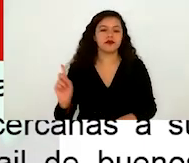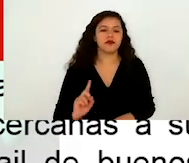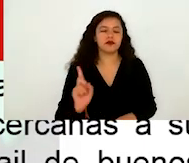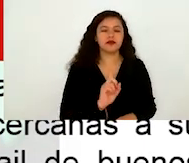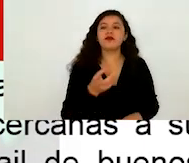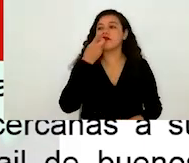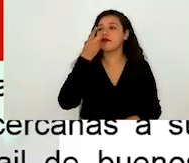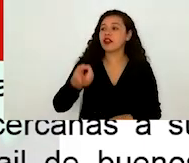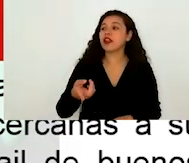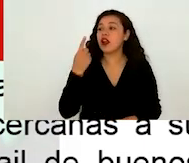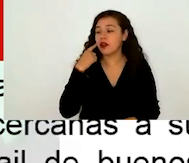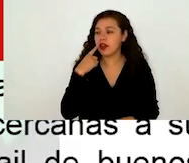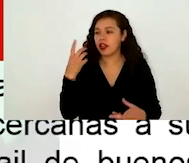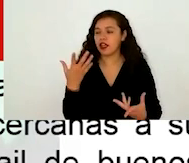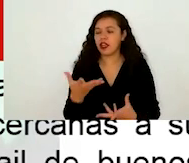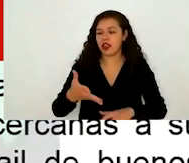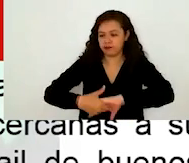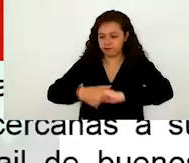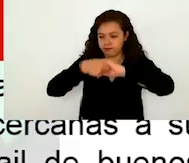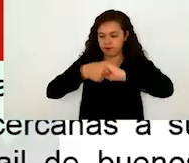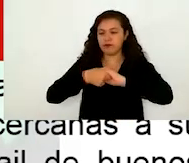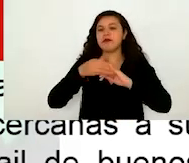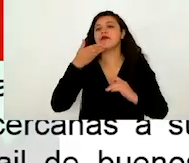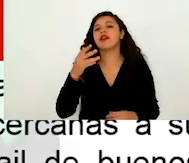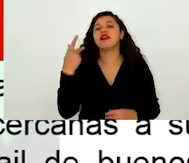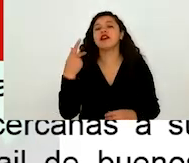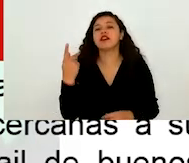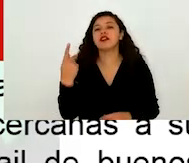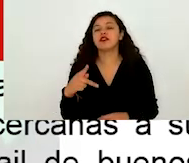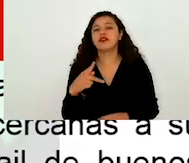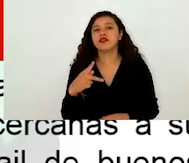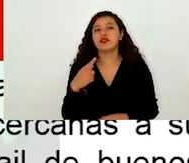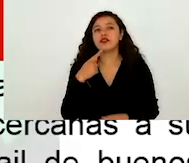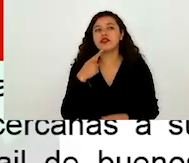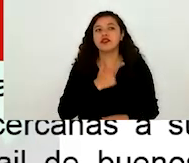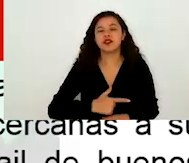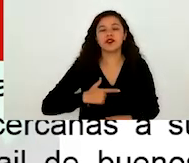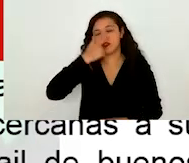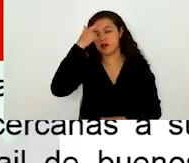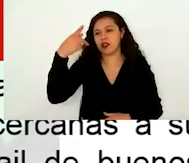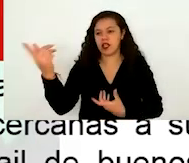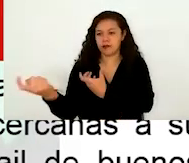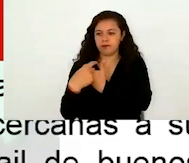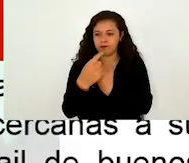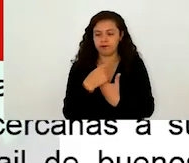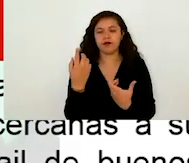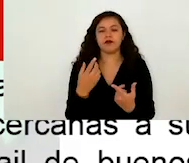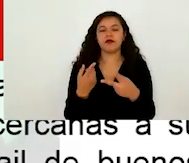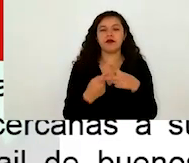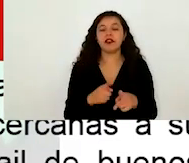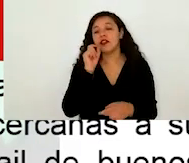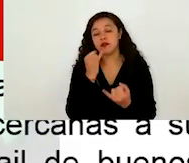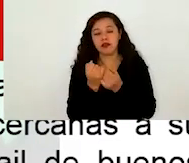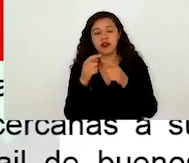manifestó con un puesto apretón de manos beneplácito por su incorporación a la organización al mismo tiempo